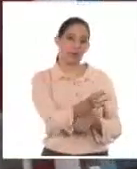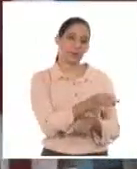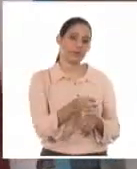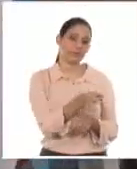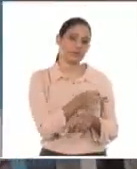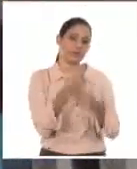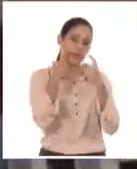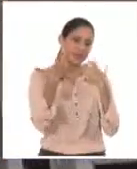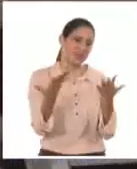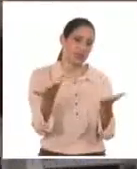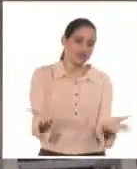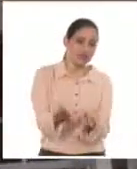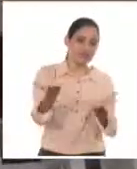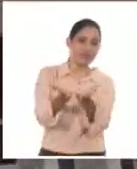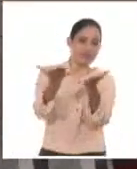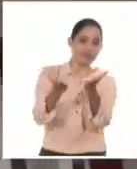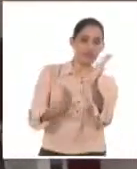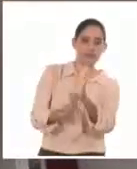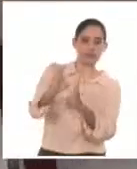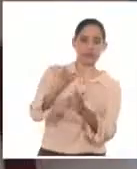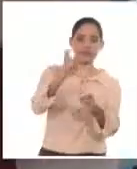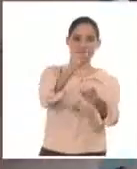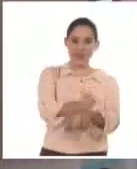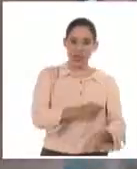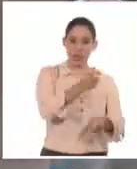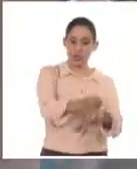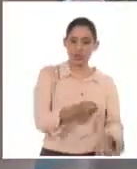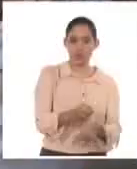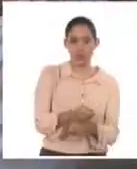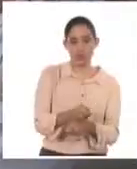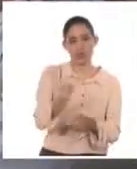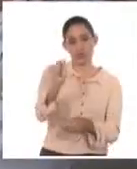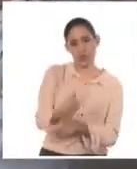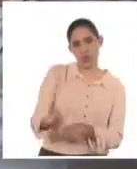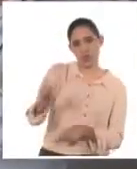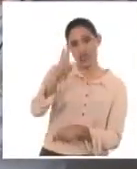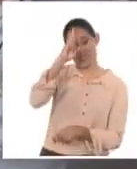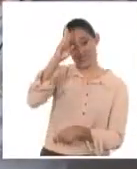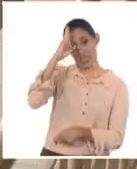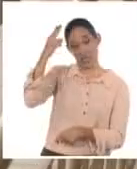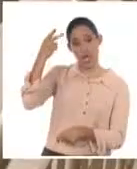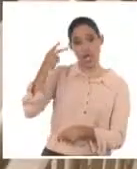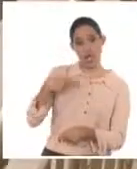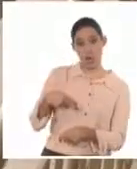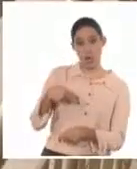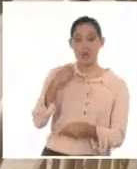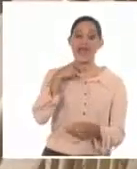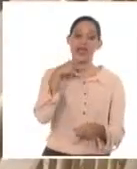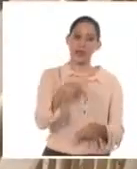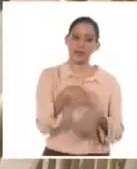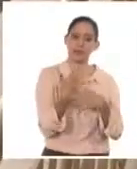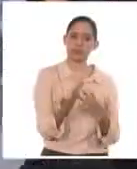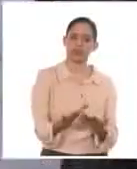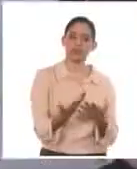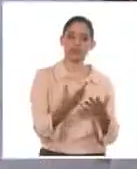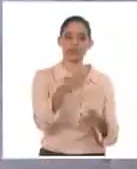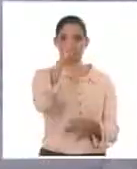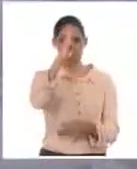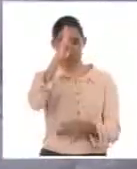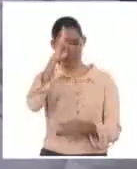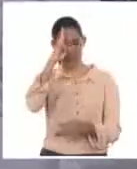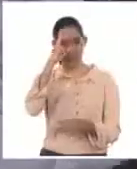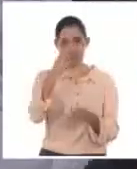por desarrollar la agricultura, sino también los sectores sociales como la salud pública. Ejemplo de ello es el Policlínico de